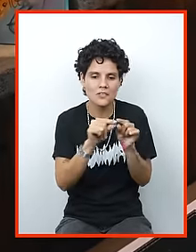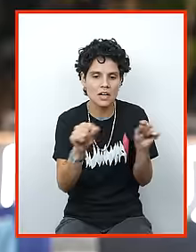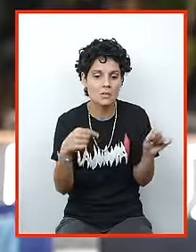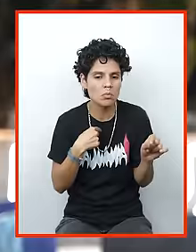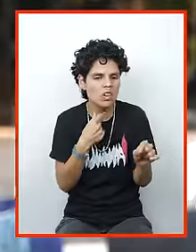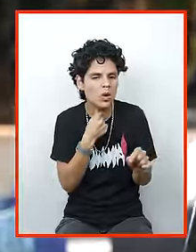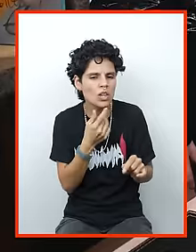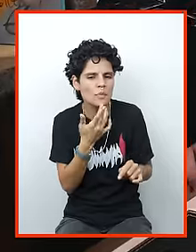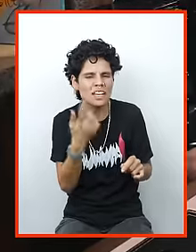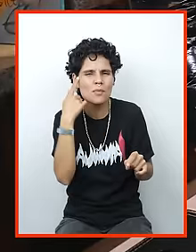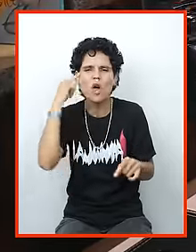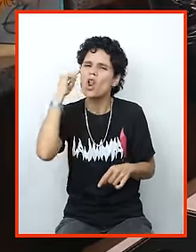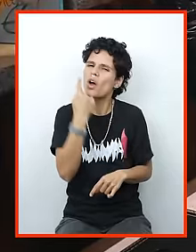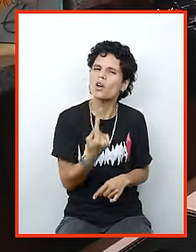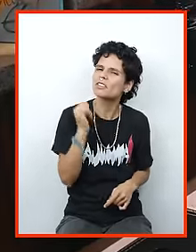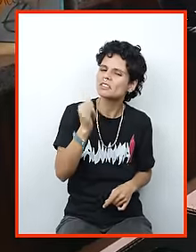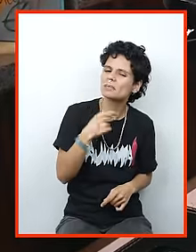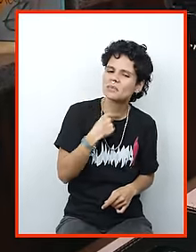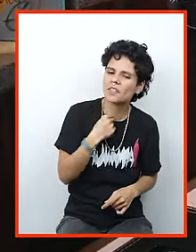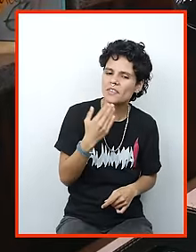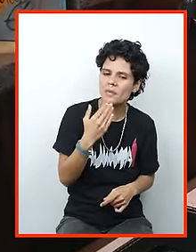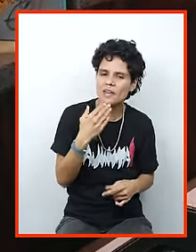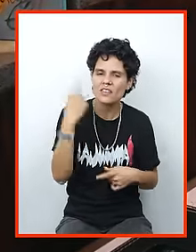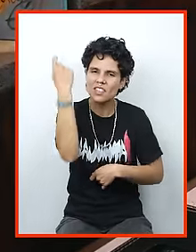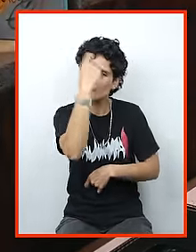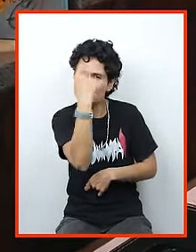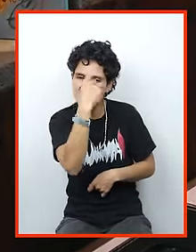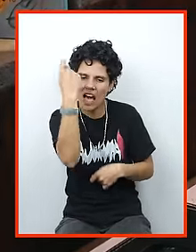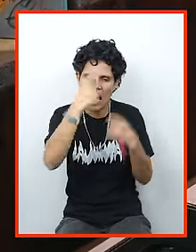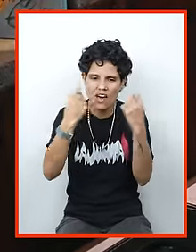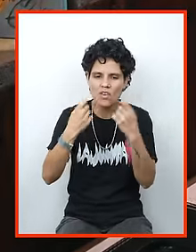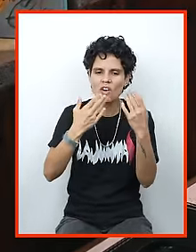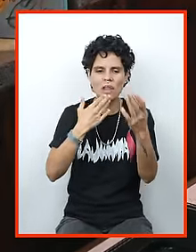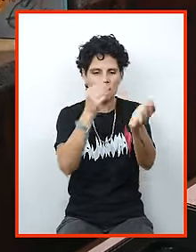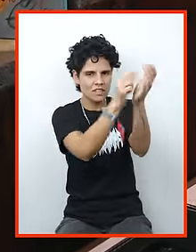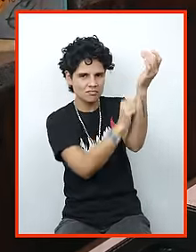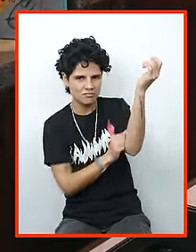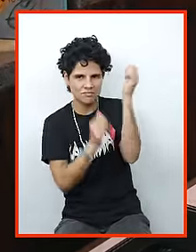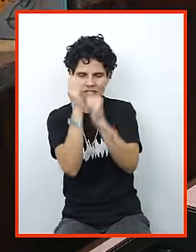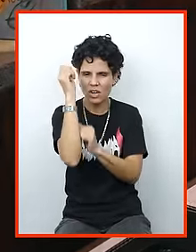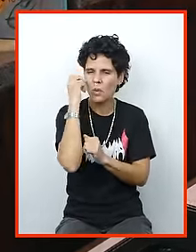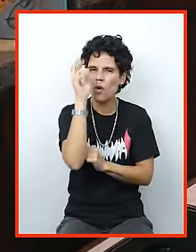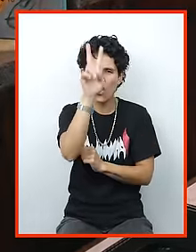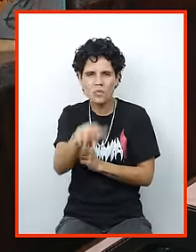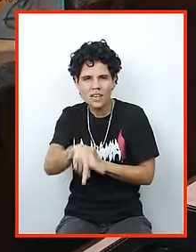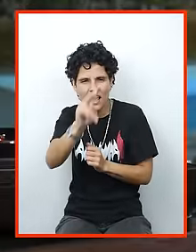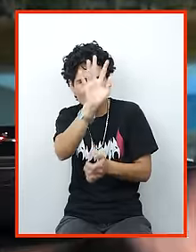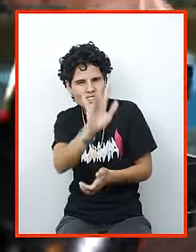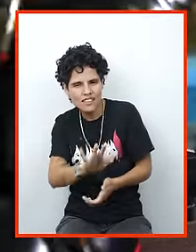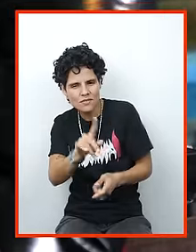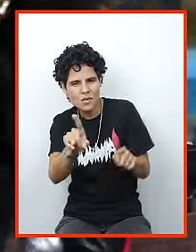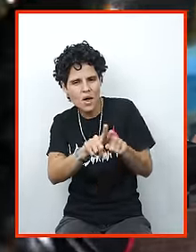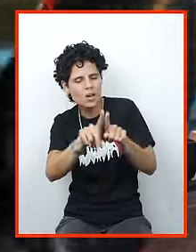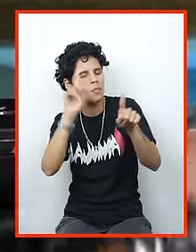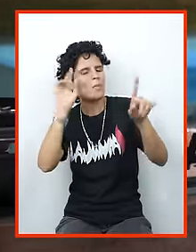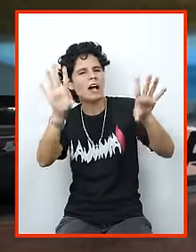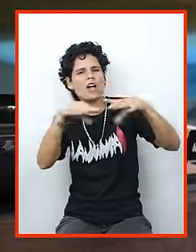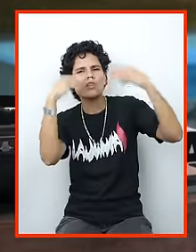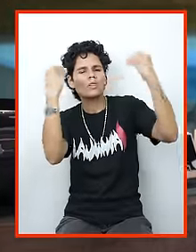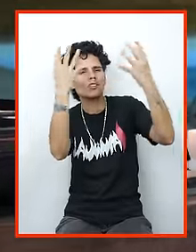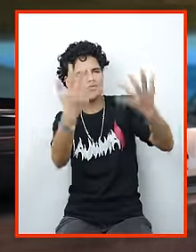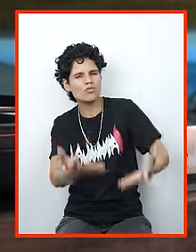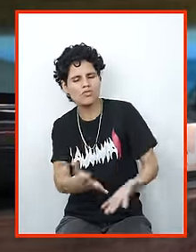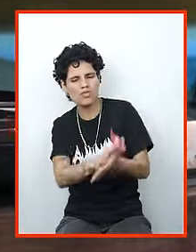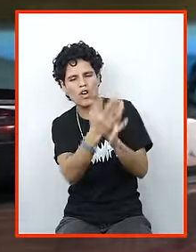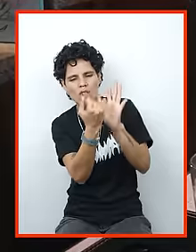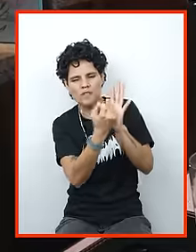Jeff Hardy. ¿Por qué te gusta él? No sé, era loco. Me gustaba igual que siempre, no sé, a veces se pintaba la cara o estas cosas que usaba como estéticamente. Como que estéticamente era más completo.